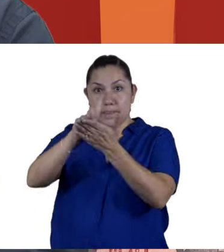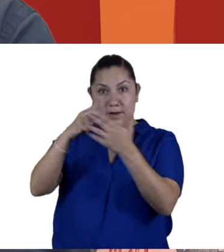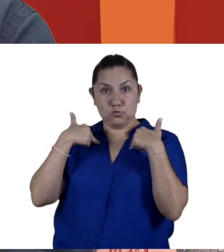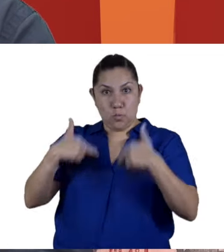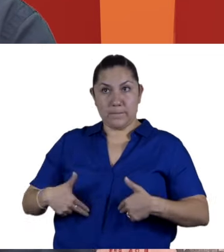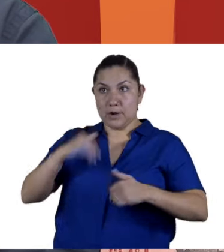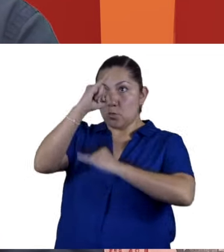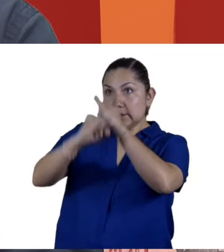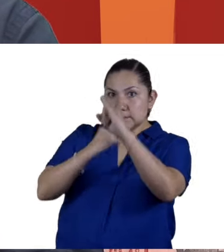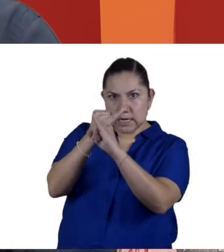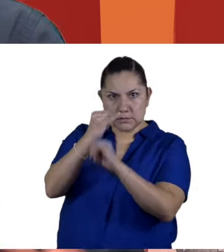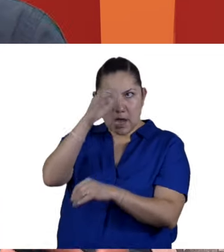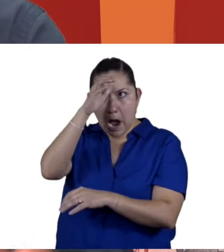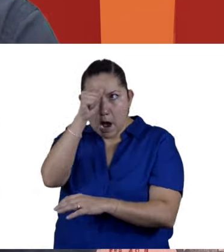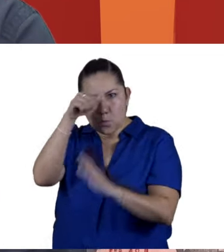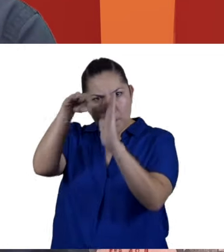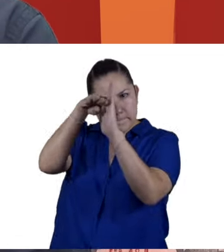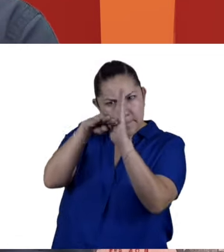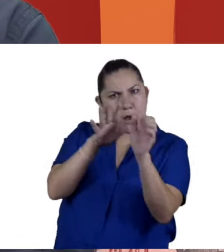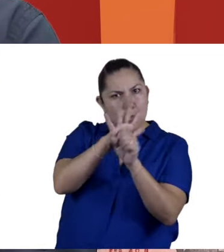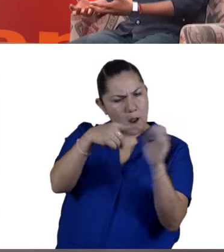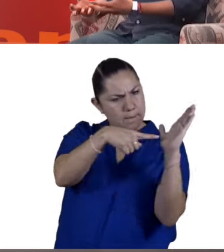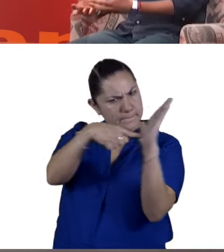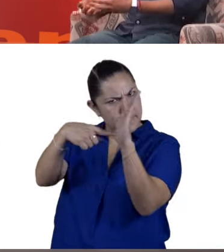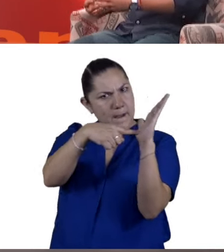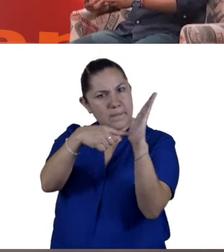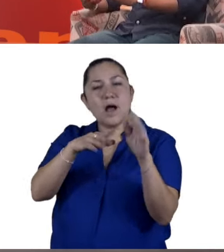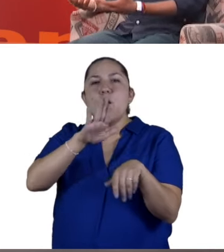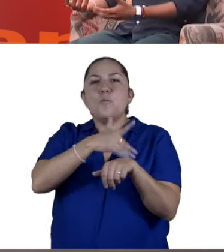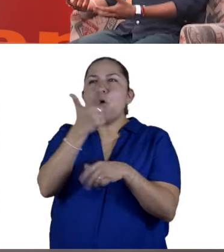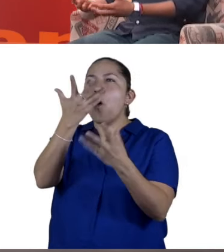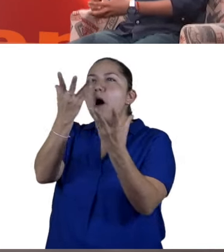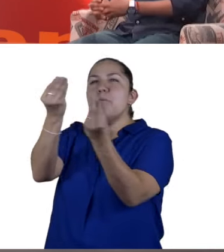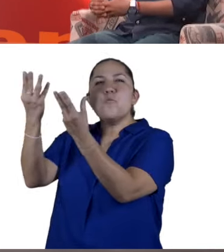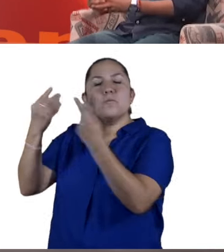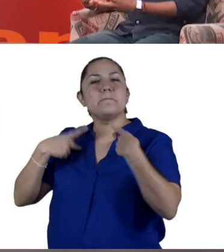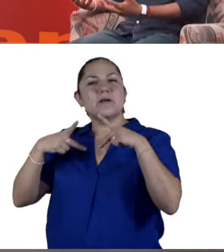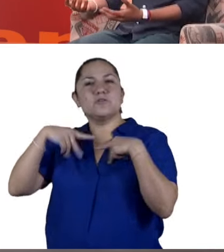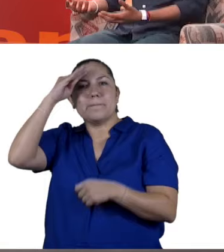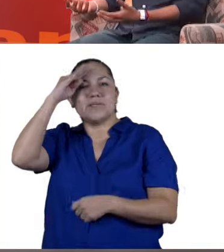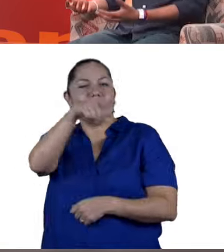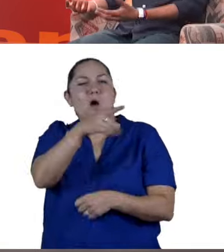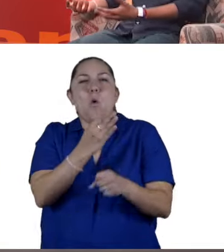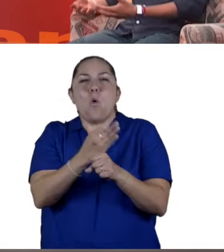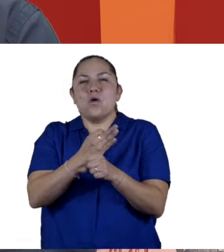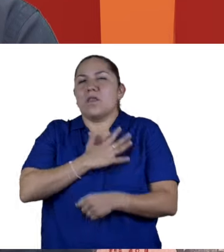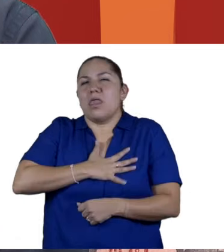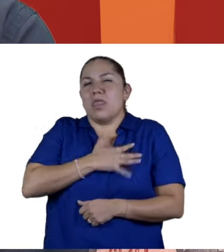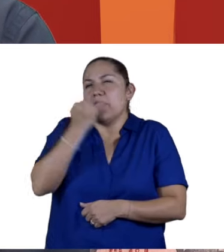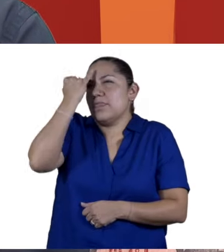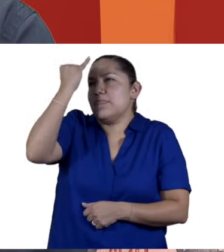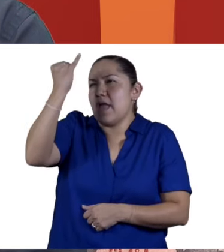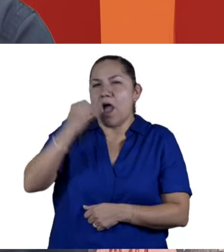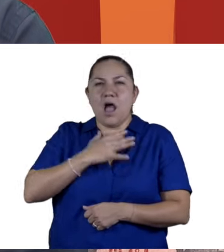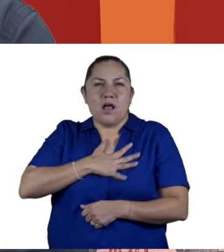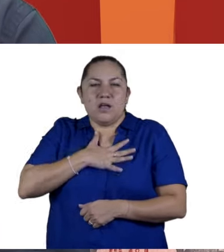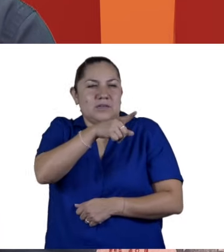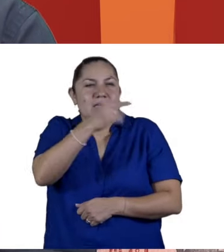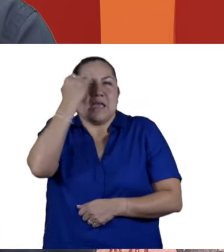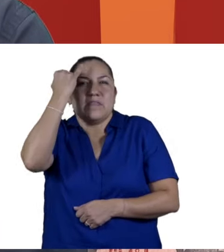internacionales de derechos humanos avalan toda la información. Porque nos dicen muy seguido que son ideologías, y no es una